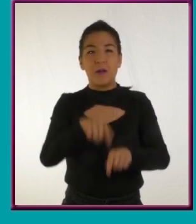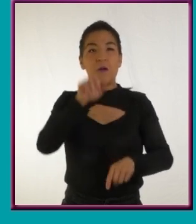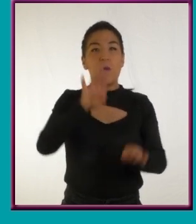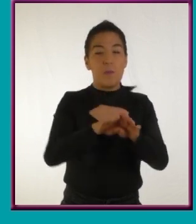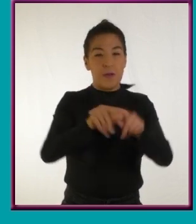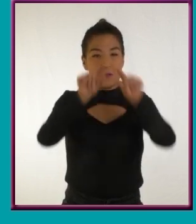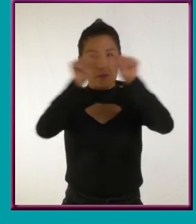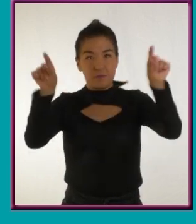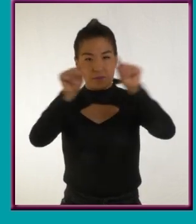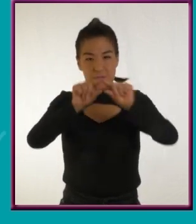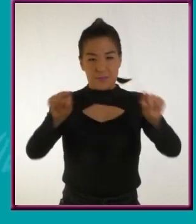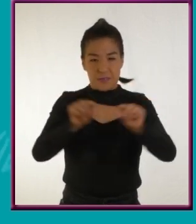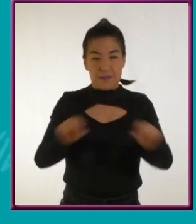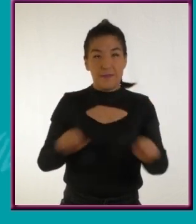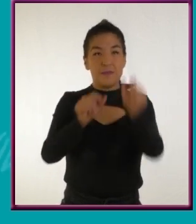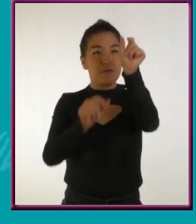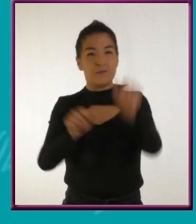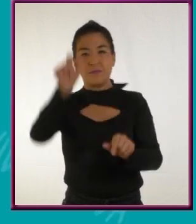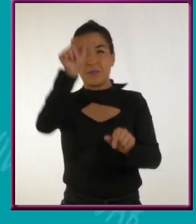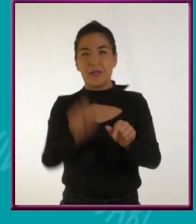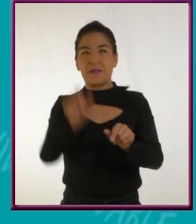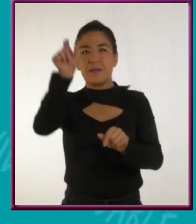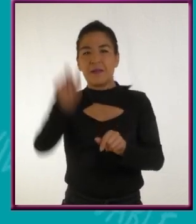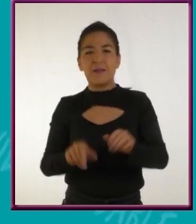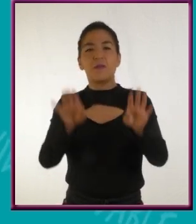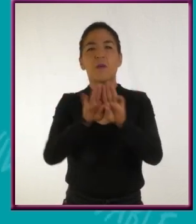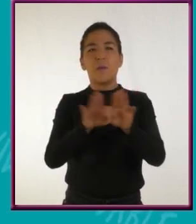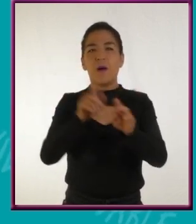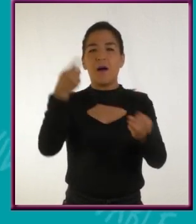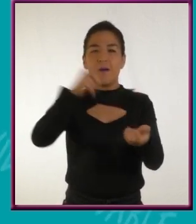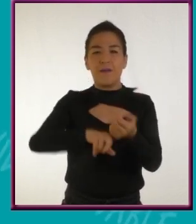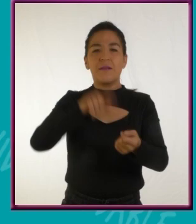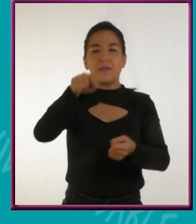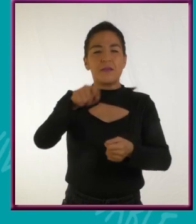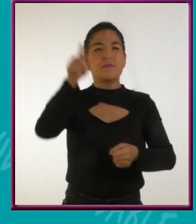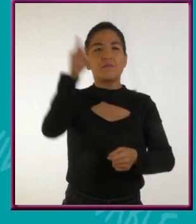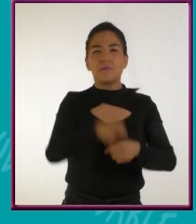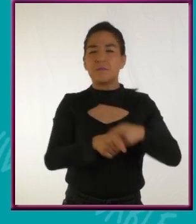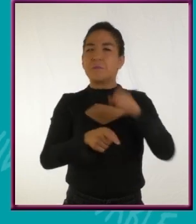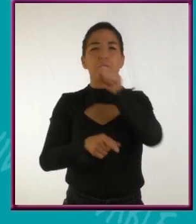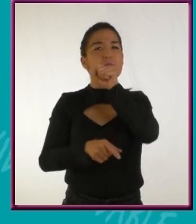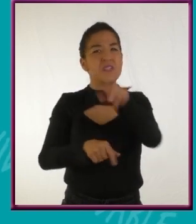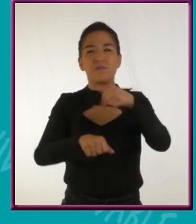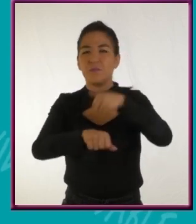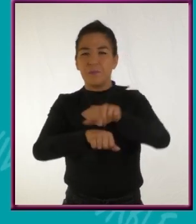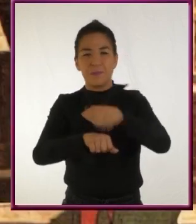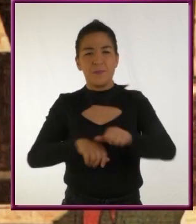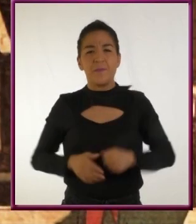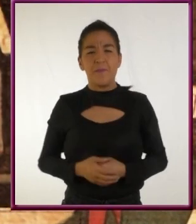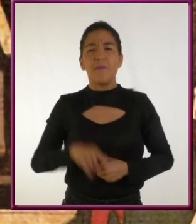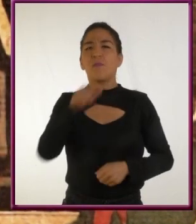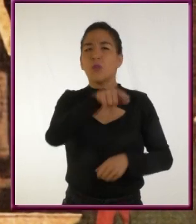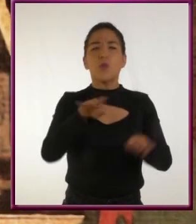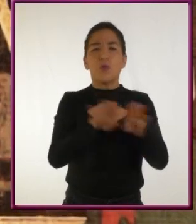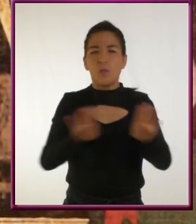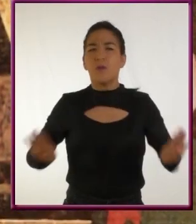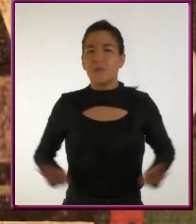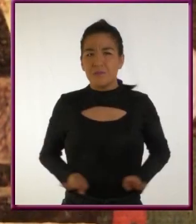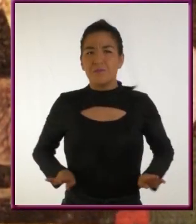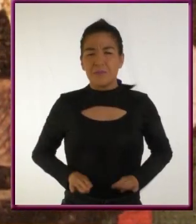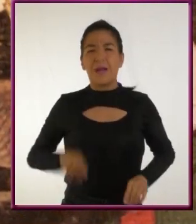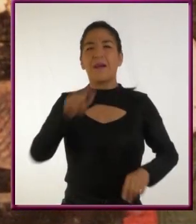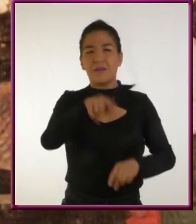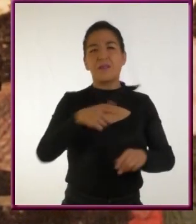enteros, en que cada renglón, cada columna y cada una de las 2 diagonales es siempre la misma. Este tipo